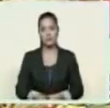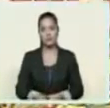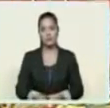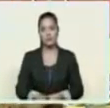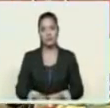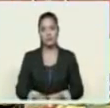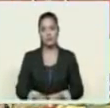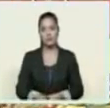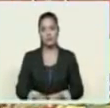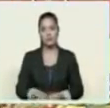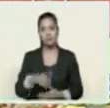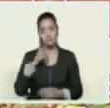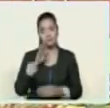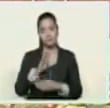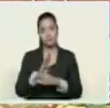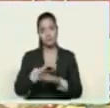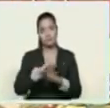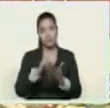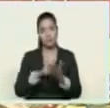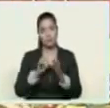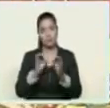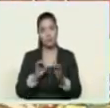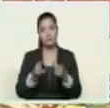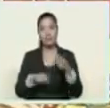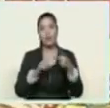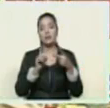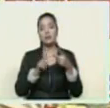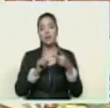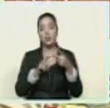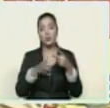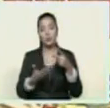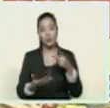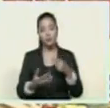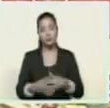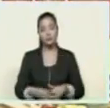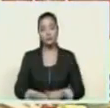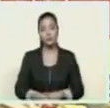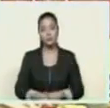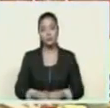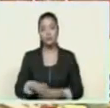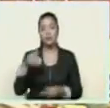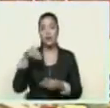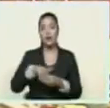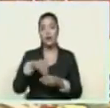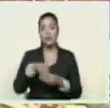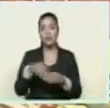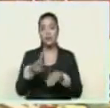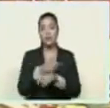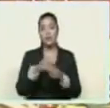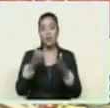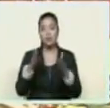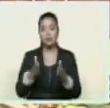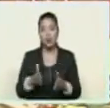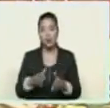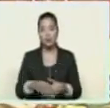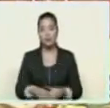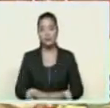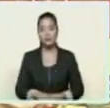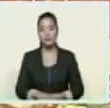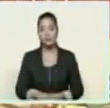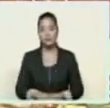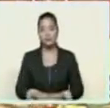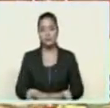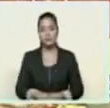era un anillo de protección segundo paso elección de gobernadores y gobernadoras